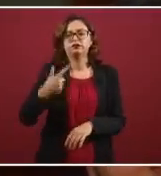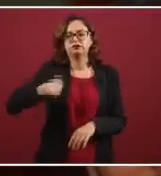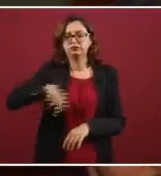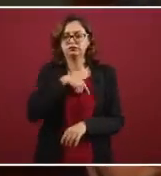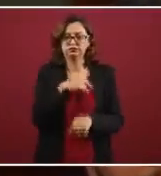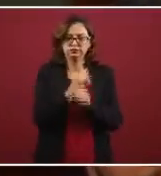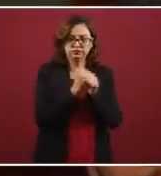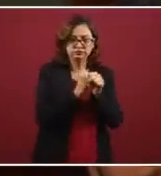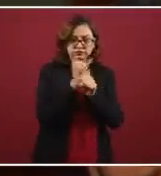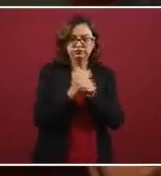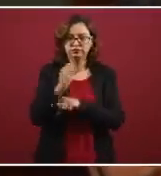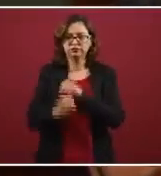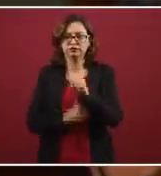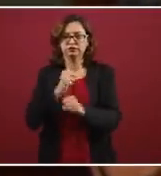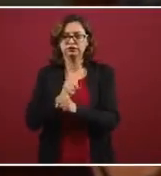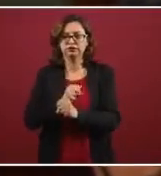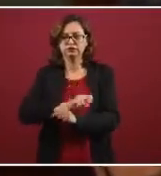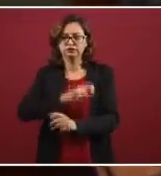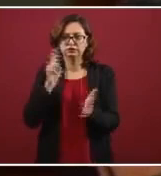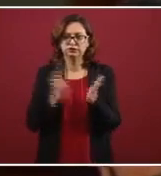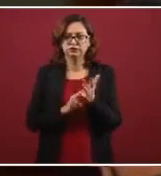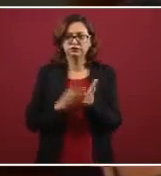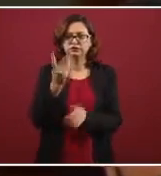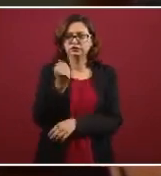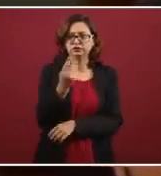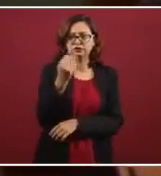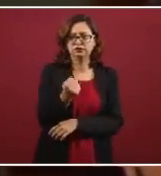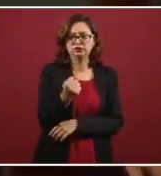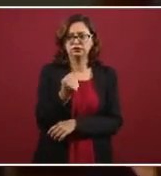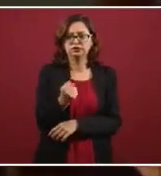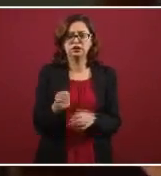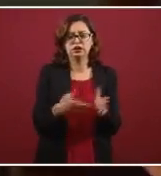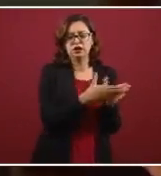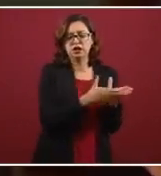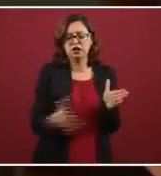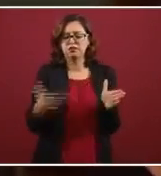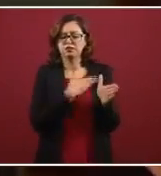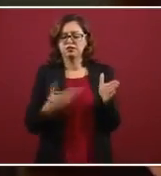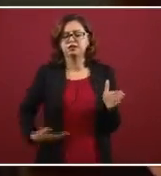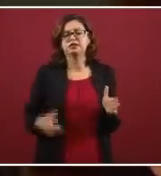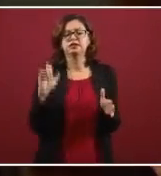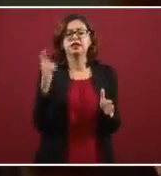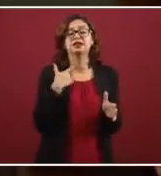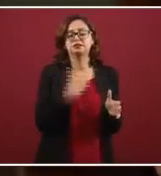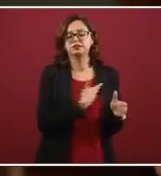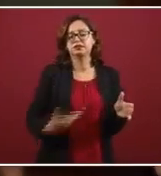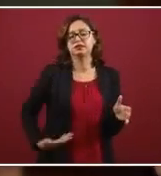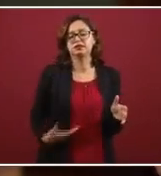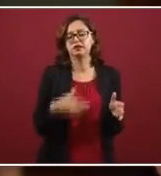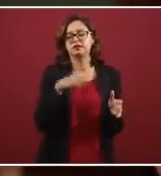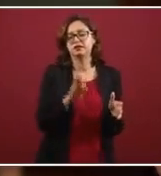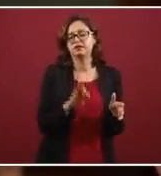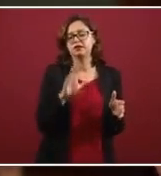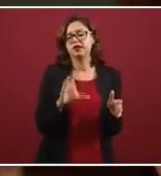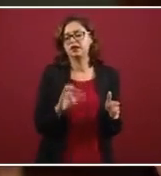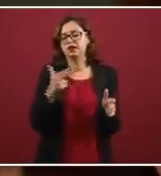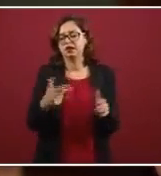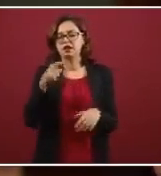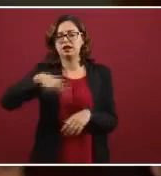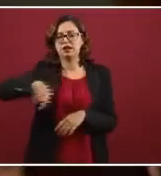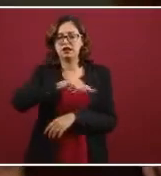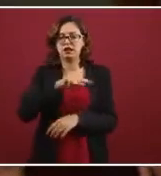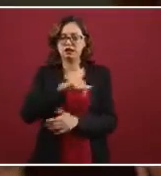investigación. En el año 2009, en el sexenio de Felipe Calderón, se crean los Centros de Atención para Estudiantes